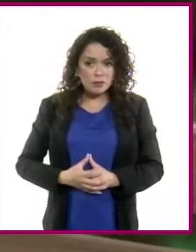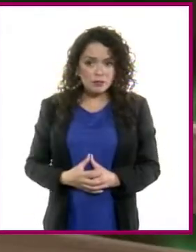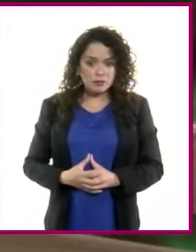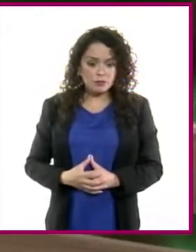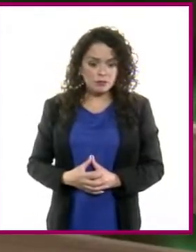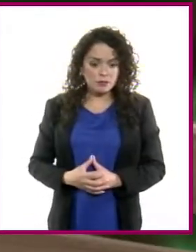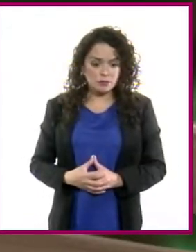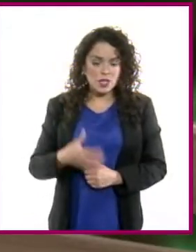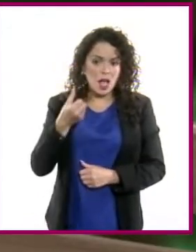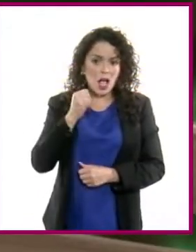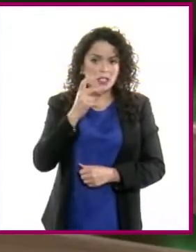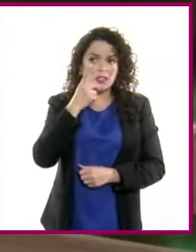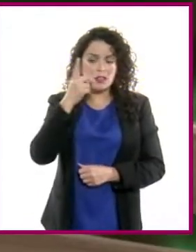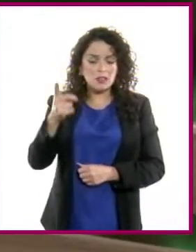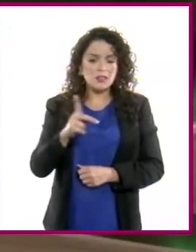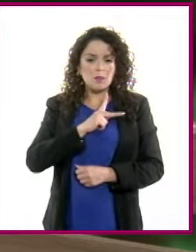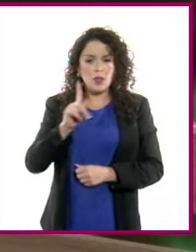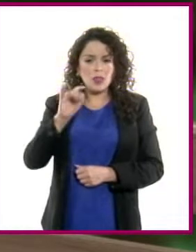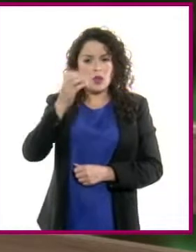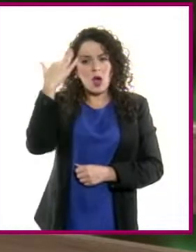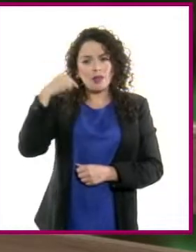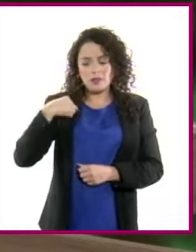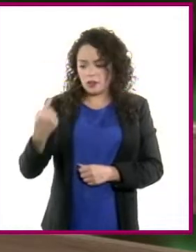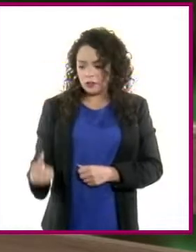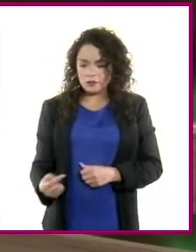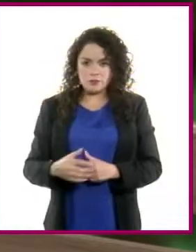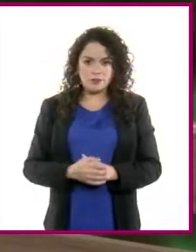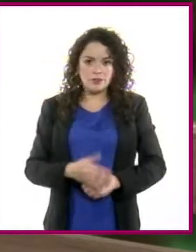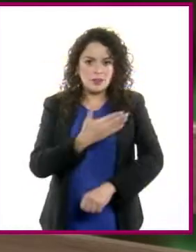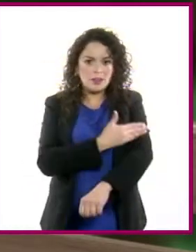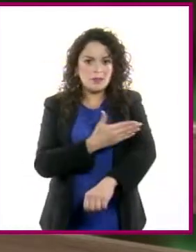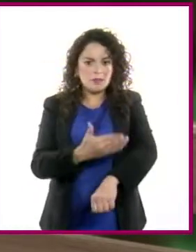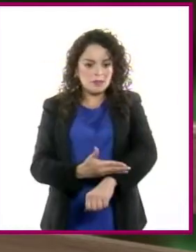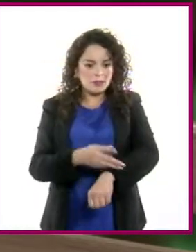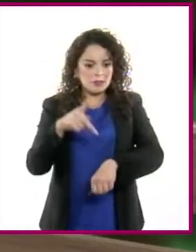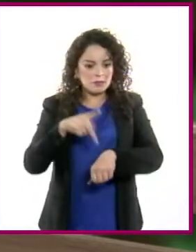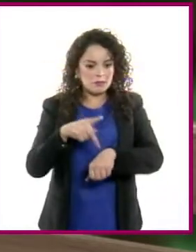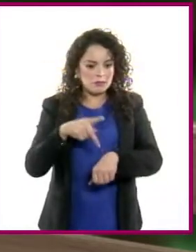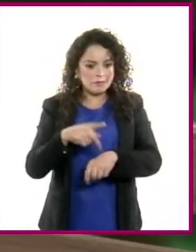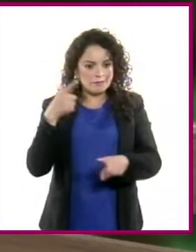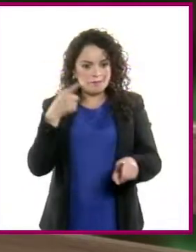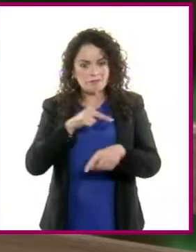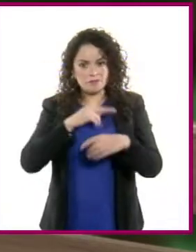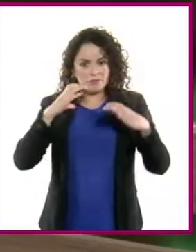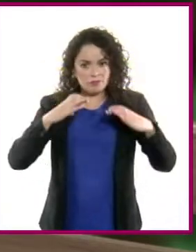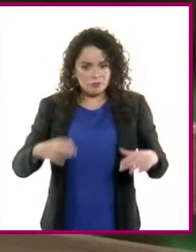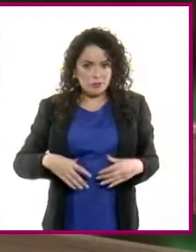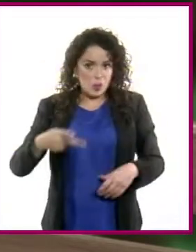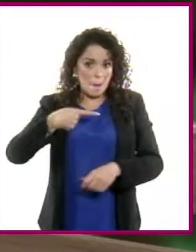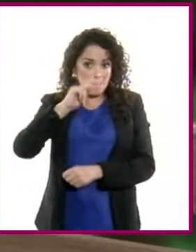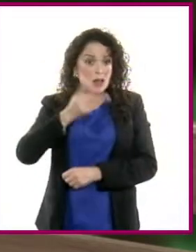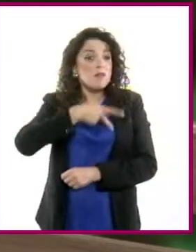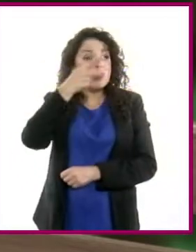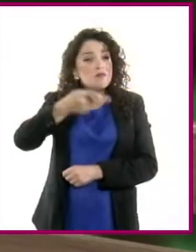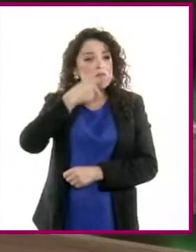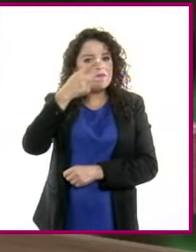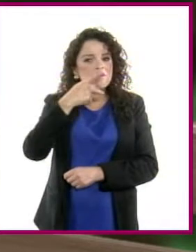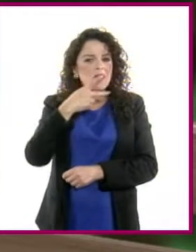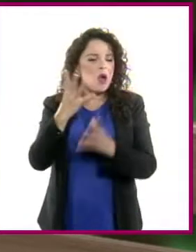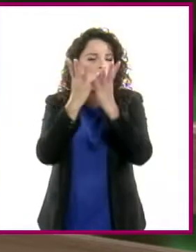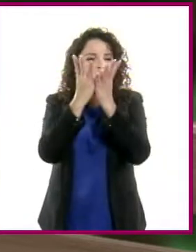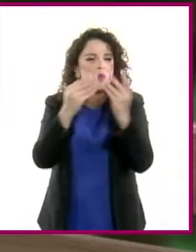Así decía un tío cuando yo era niña. Palos y piedras dañarán mi cuerpo, pero las palabras se las lleva el viento.